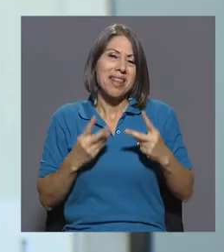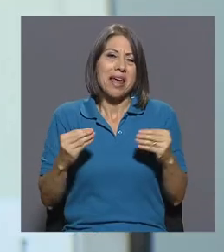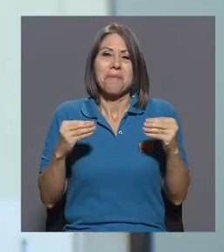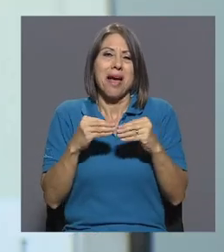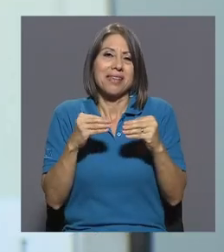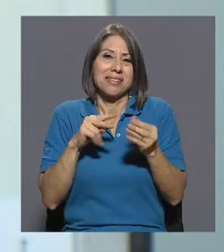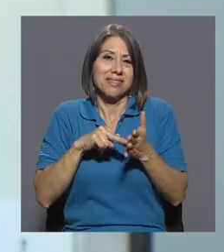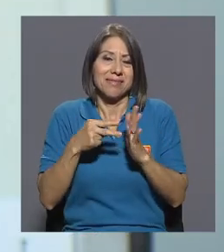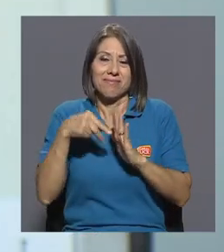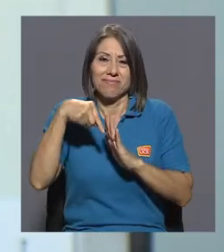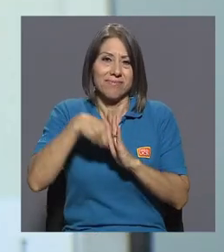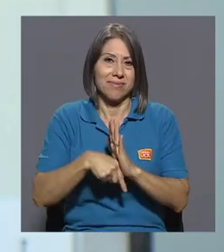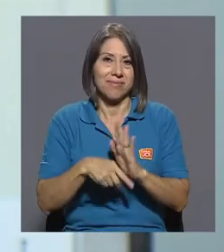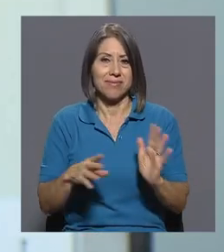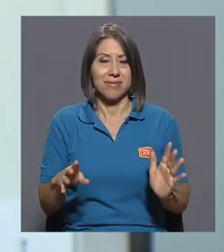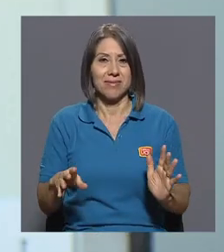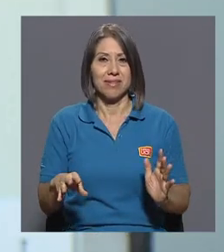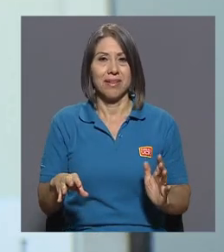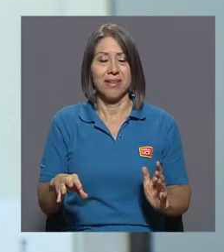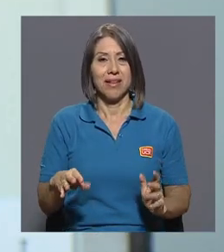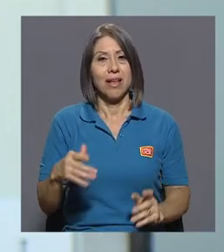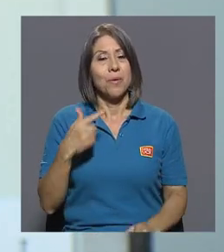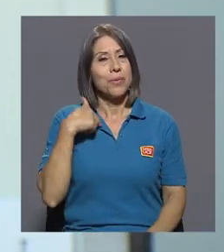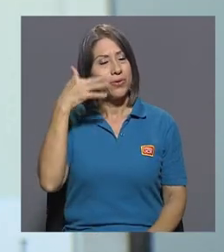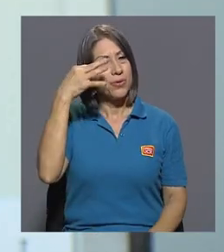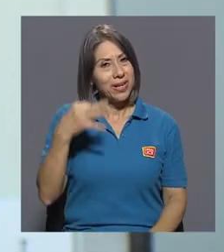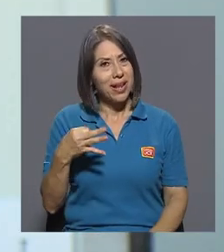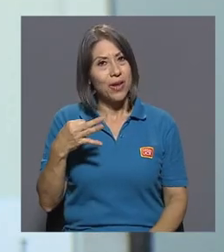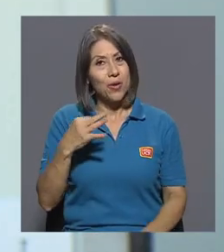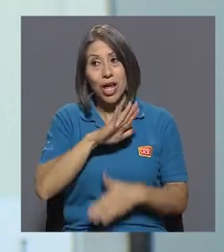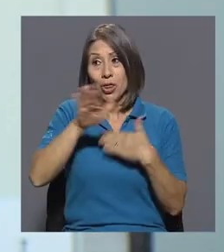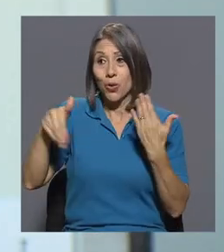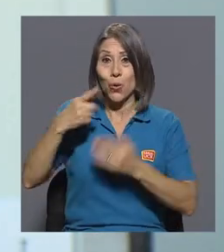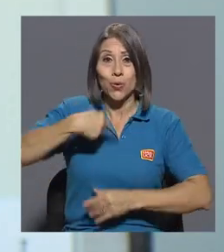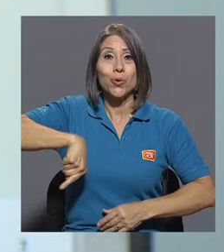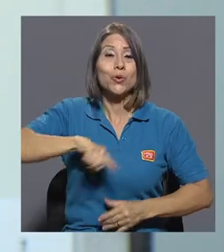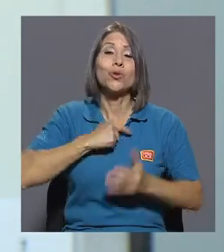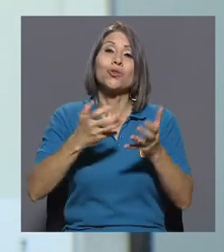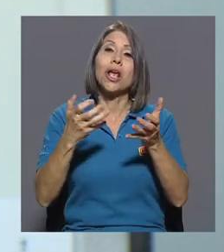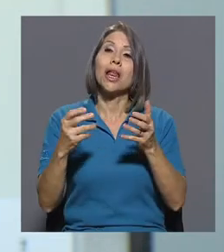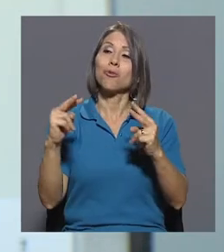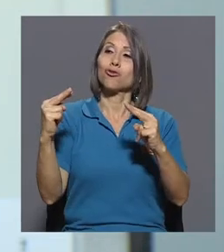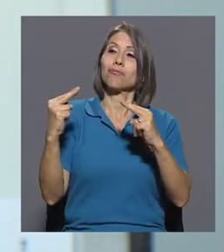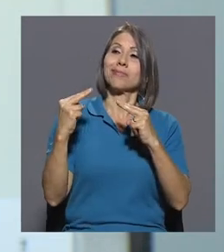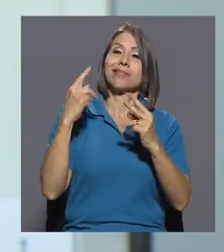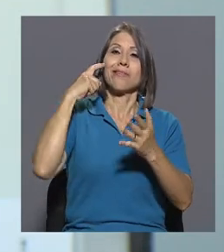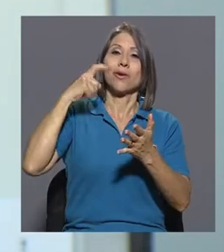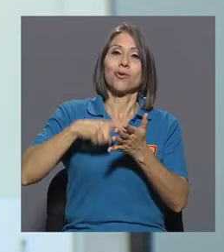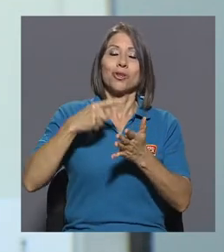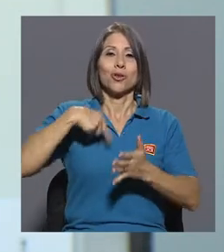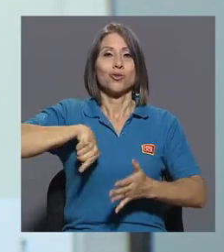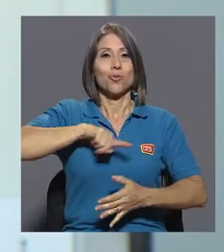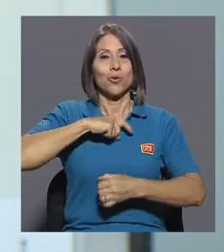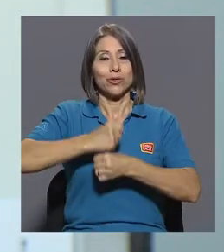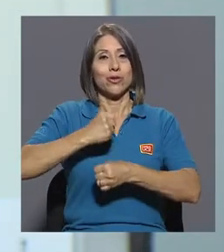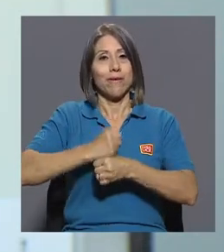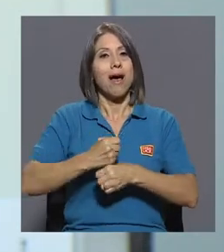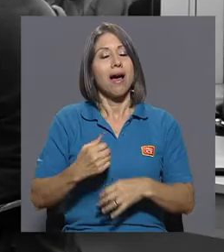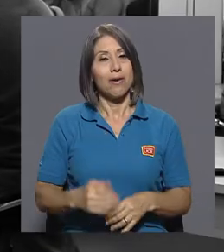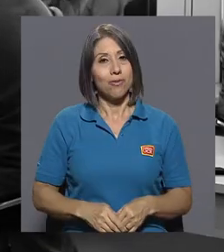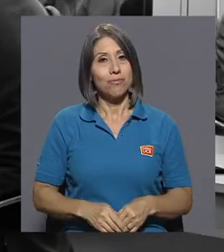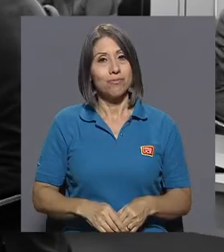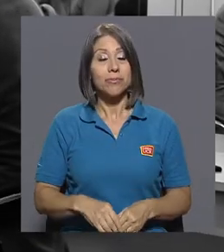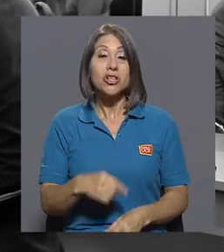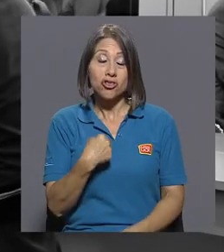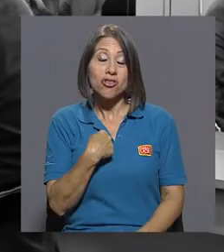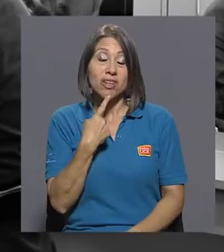que hay una en todos que queremos ser reconocidos por nuestro trabajo. Y yo en eso sí me declaro culpable de